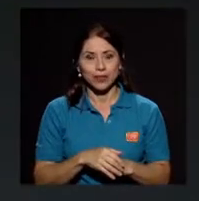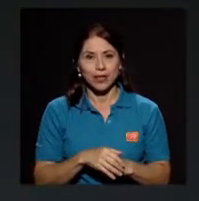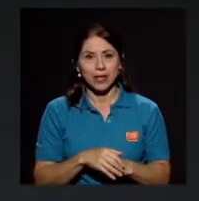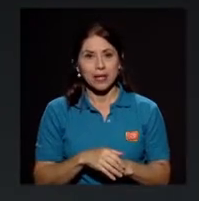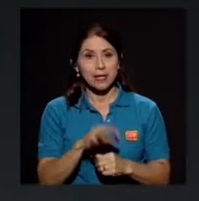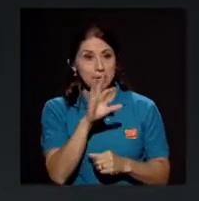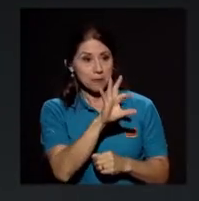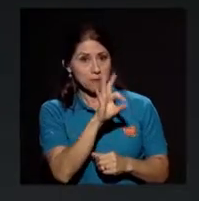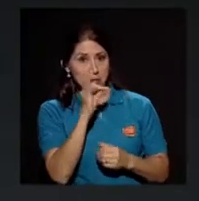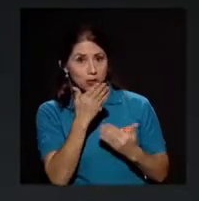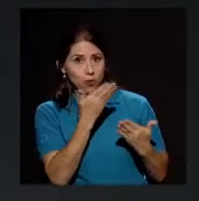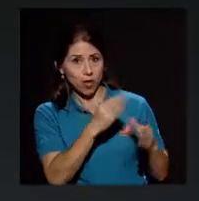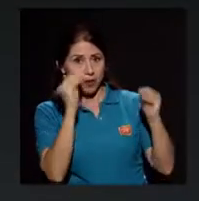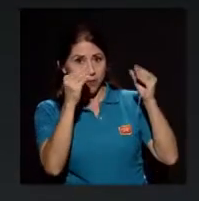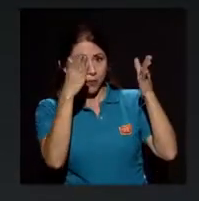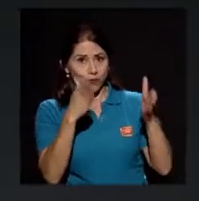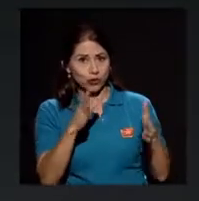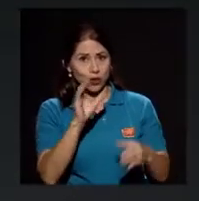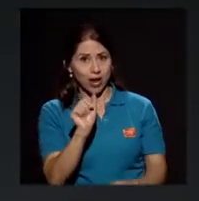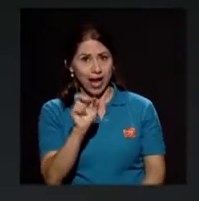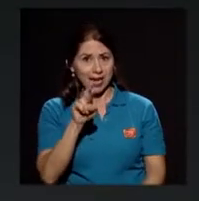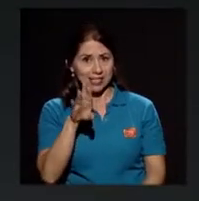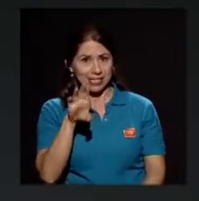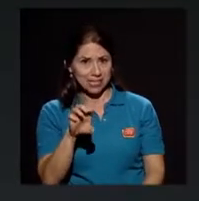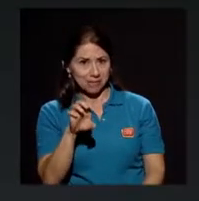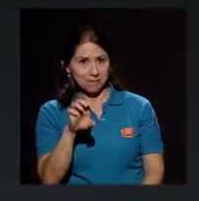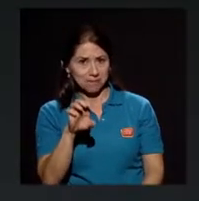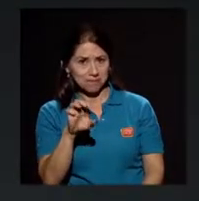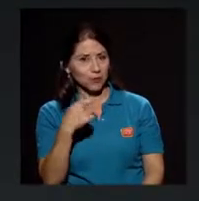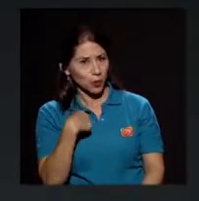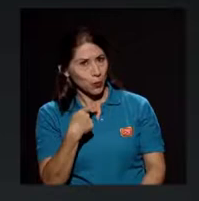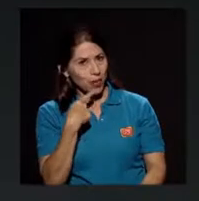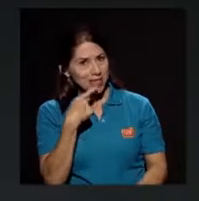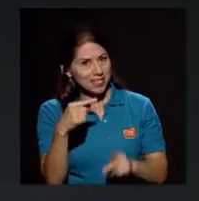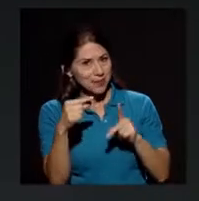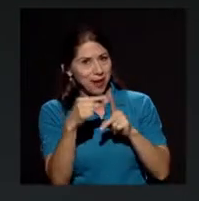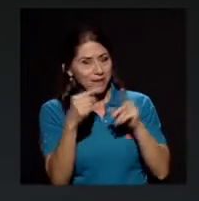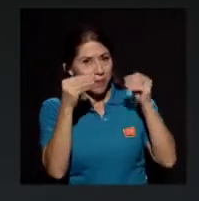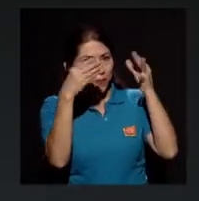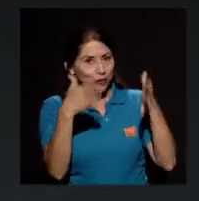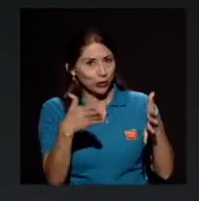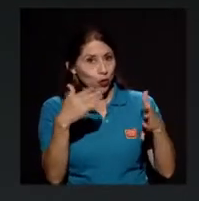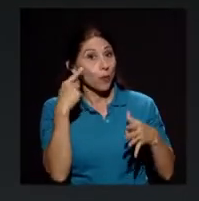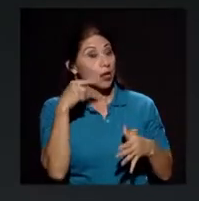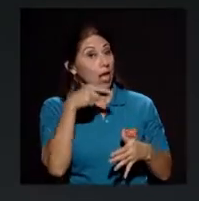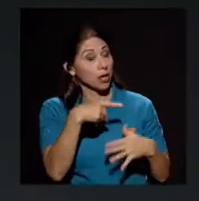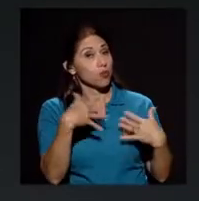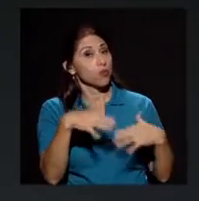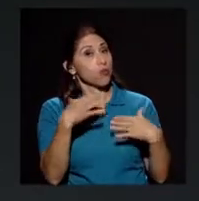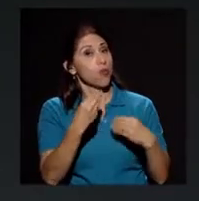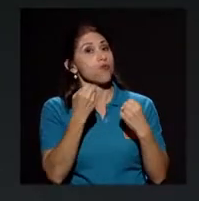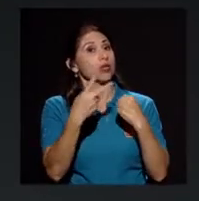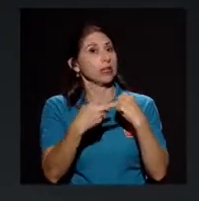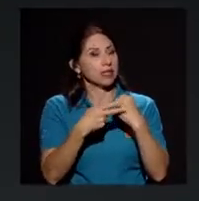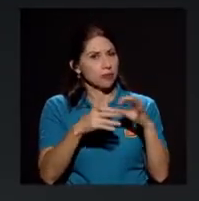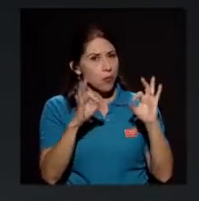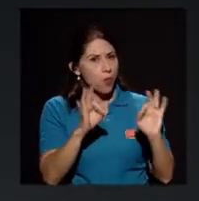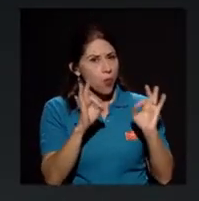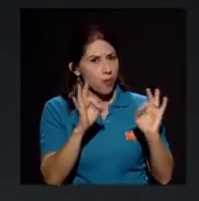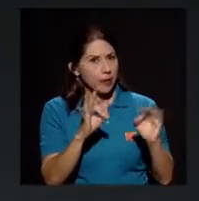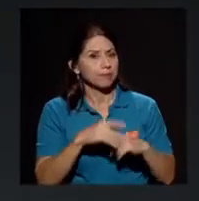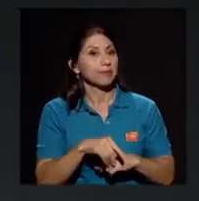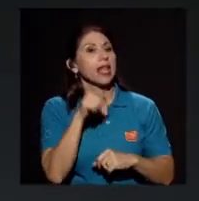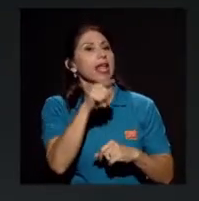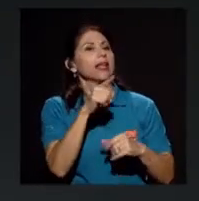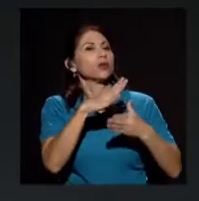al profesor arse voy a decirle al profesor porque mi carrera no ha sido muy muchas veces y muy bien a que nos cuente su visión